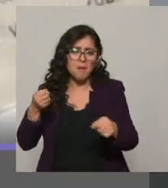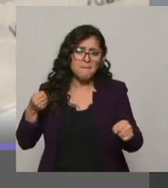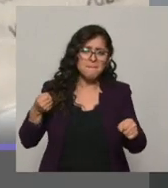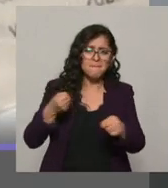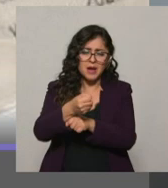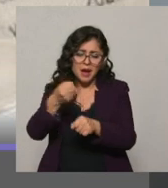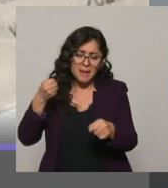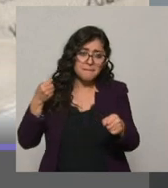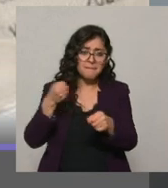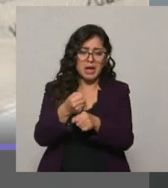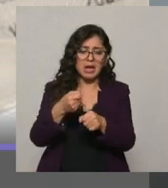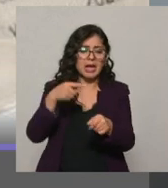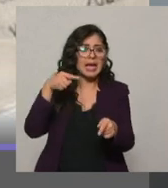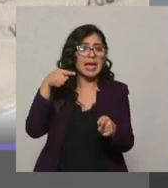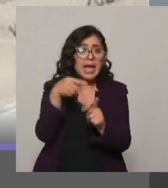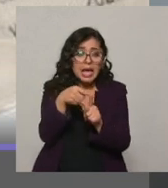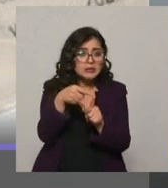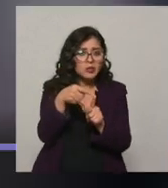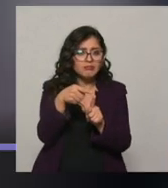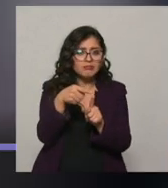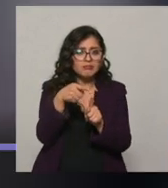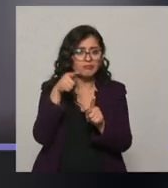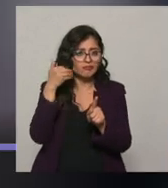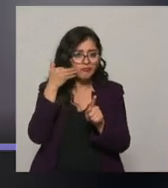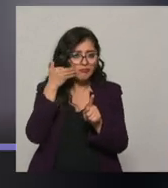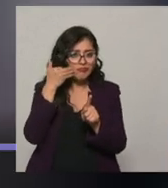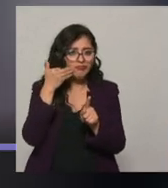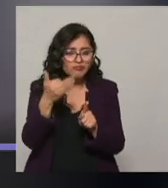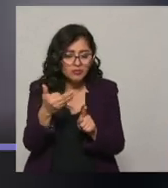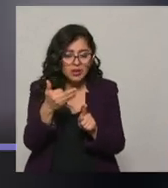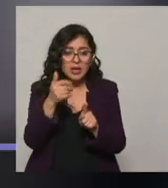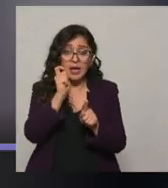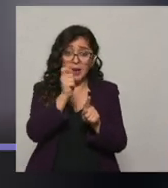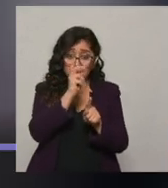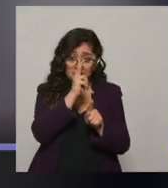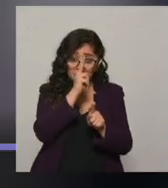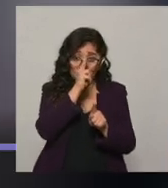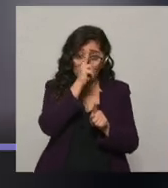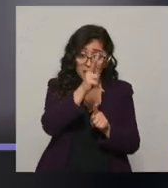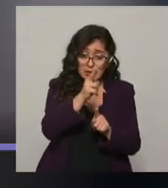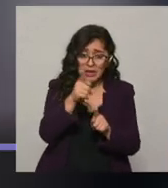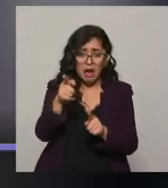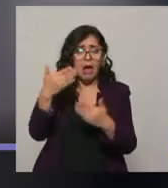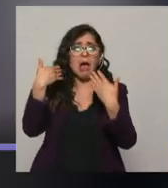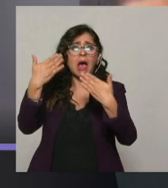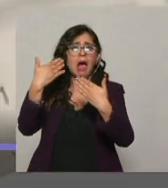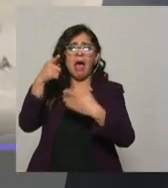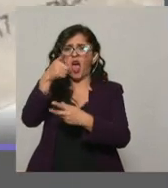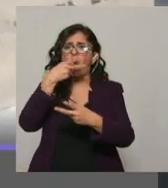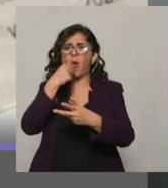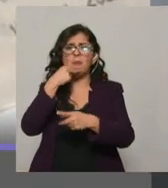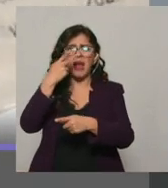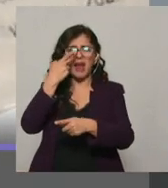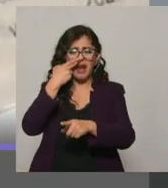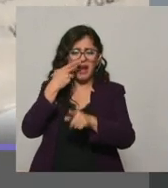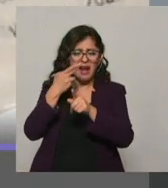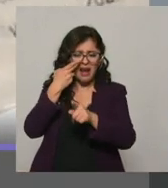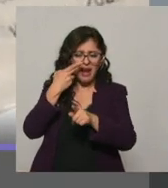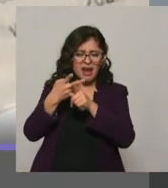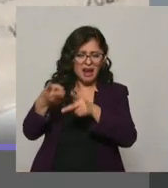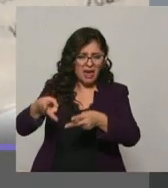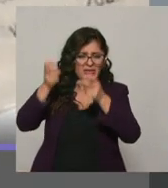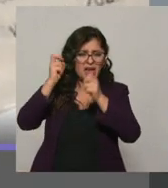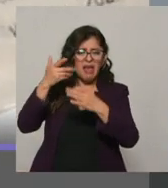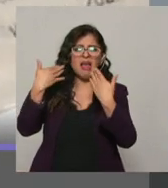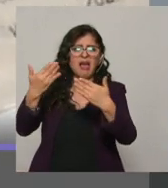que eso es lo que debemos de evidenciar, que la violencia no se tiene que justificar y que, bueno, si ya estaba